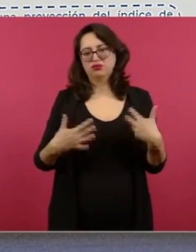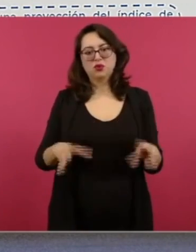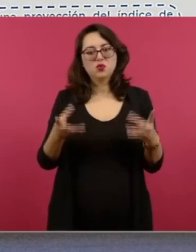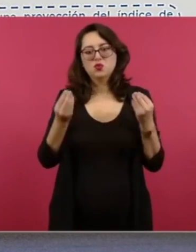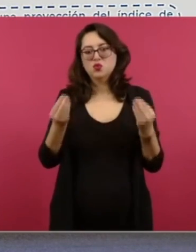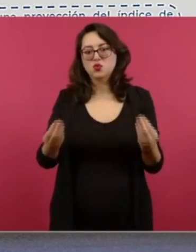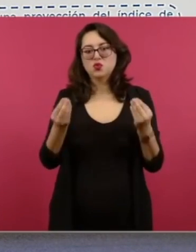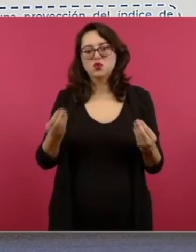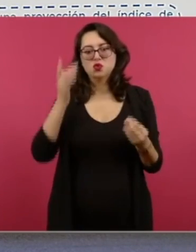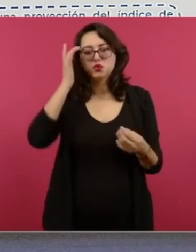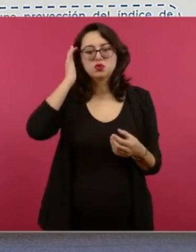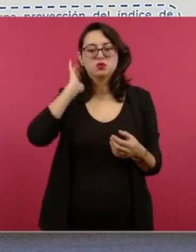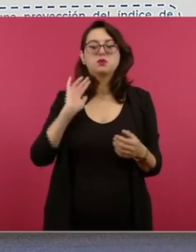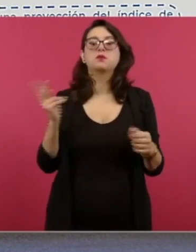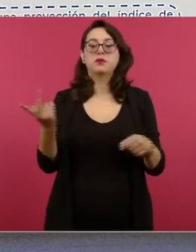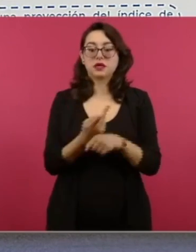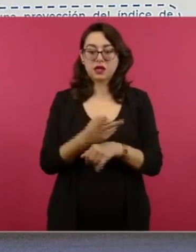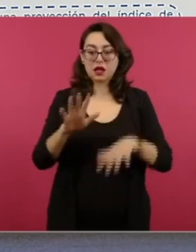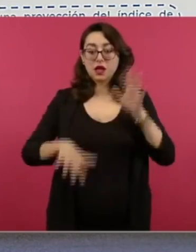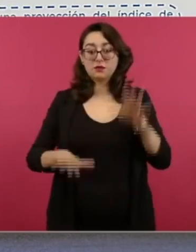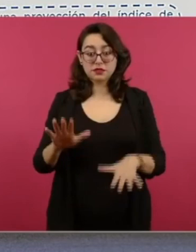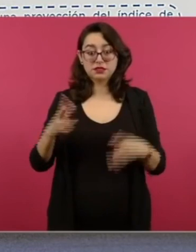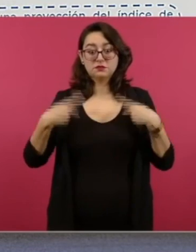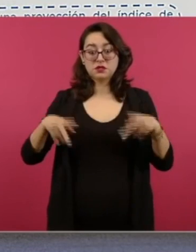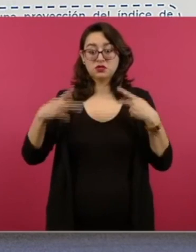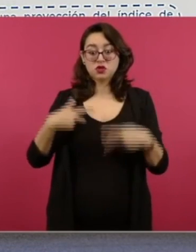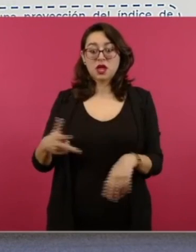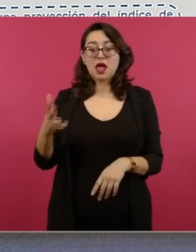Porque los remataban.